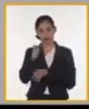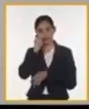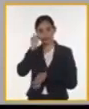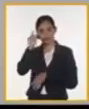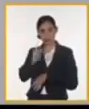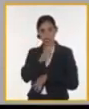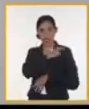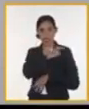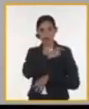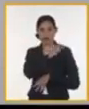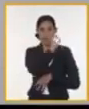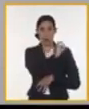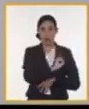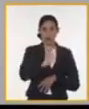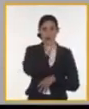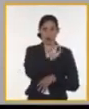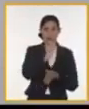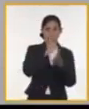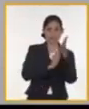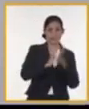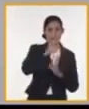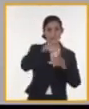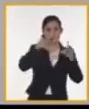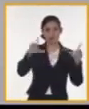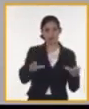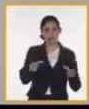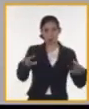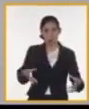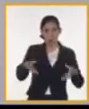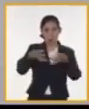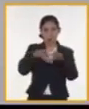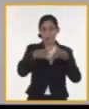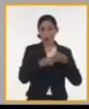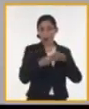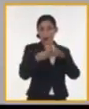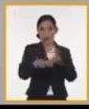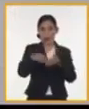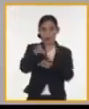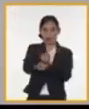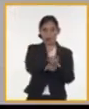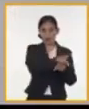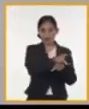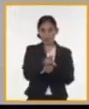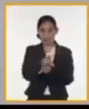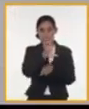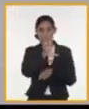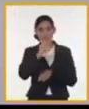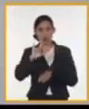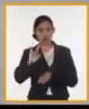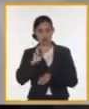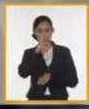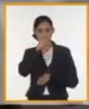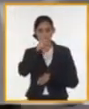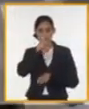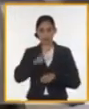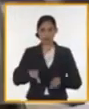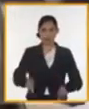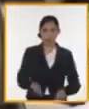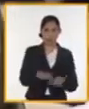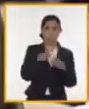Oriental, ingeniero en mando táctico de tropas de tanque, de 59 años de edad. Cumplió